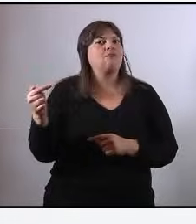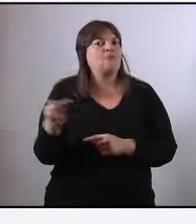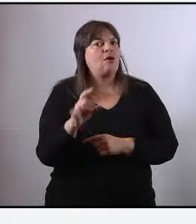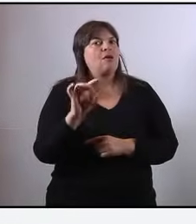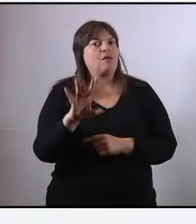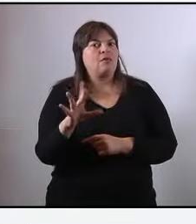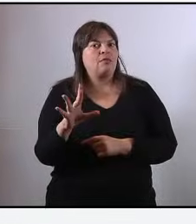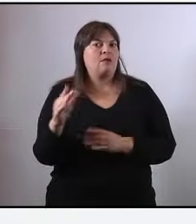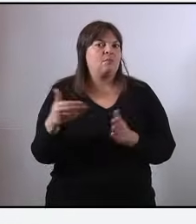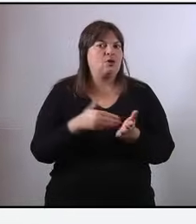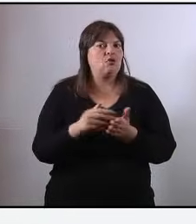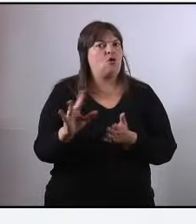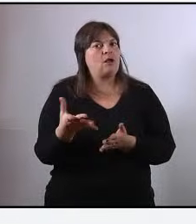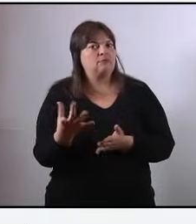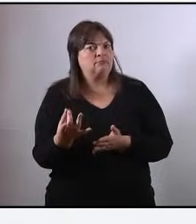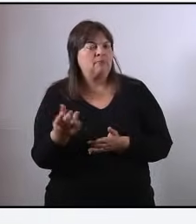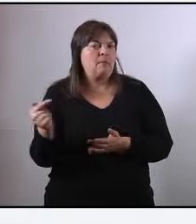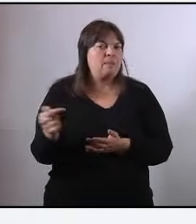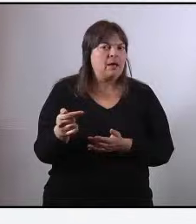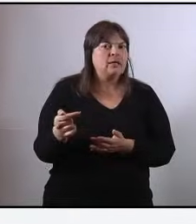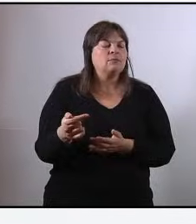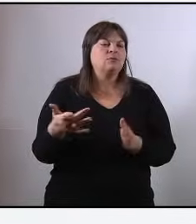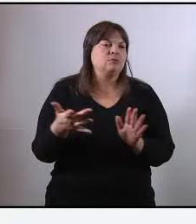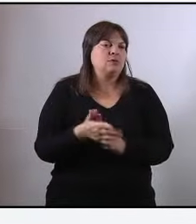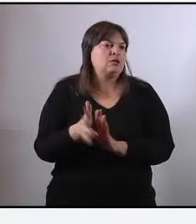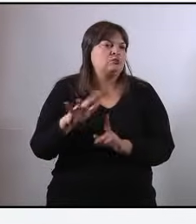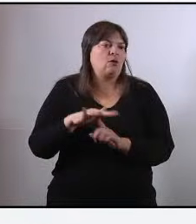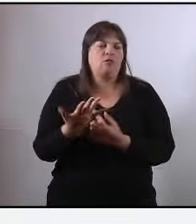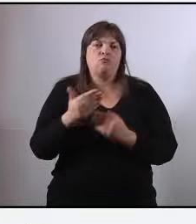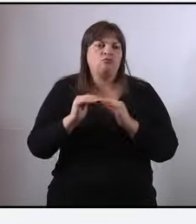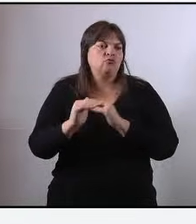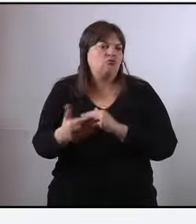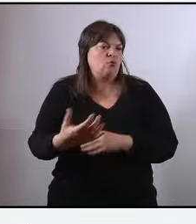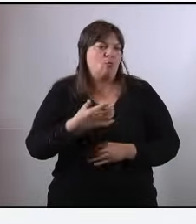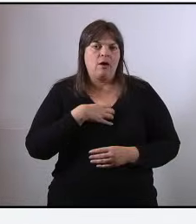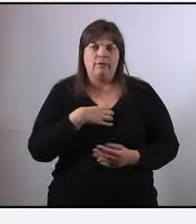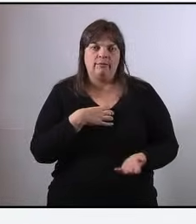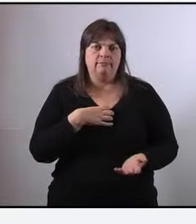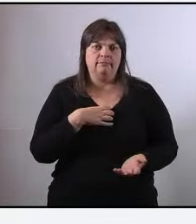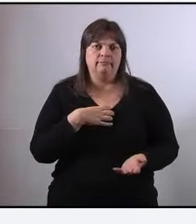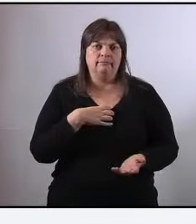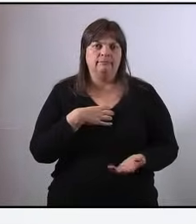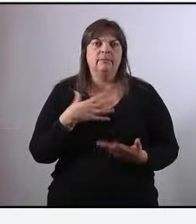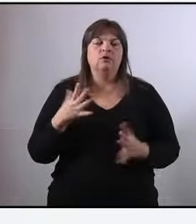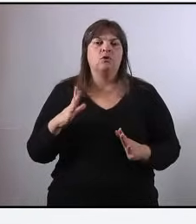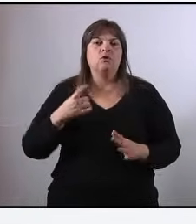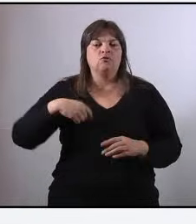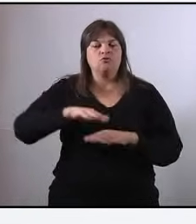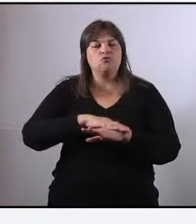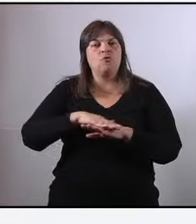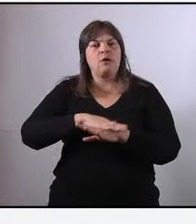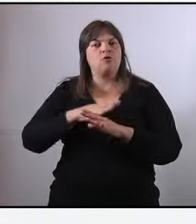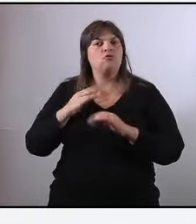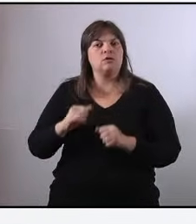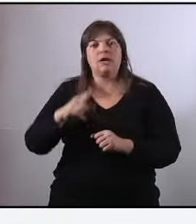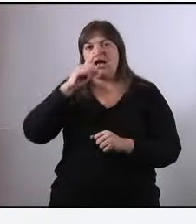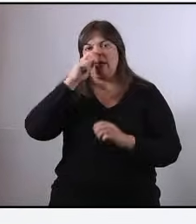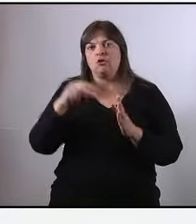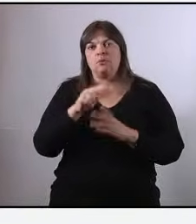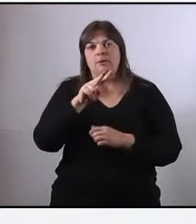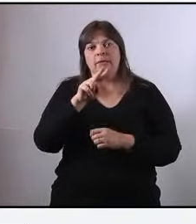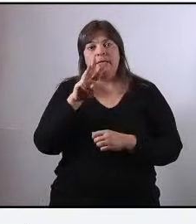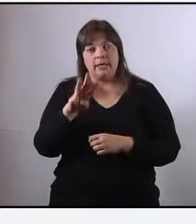15 millones y una situación absolutamente insostenible. Desde nuestra llegada al Gobierno, desde el año